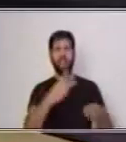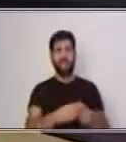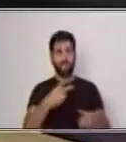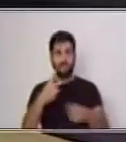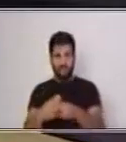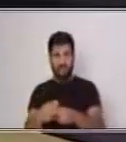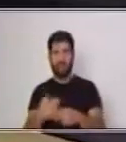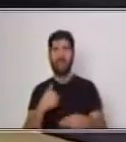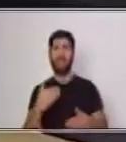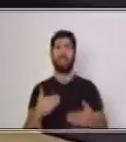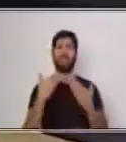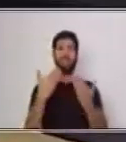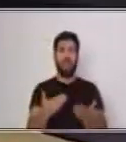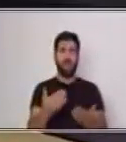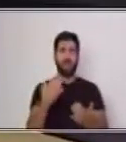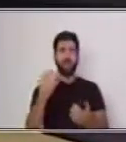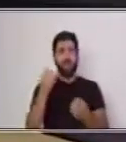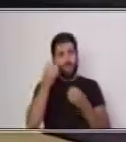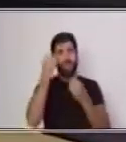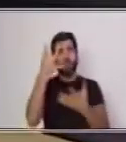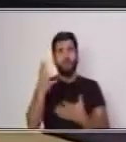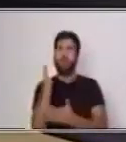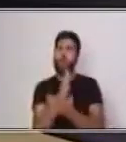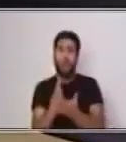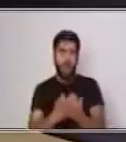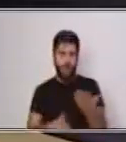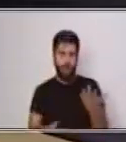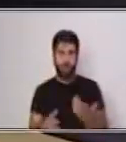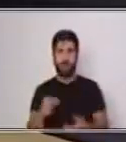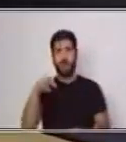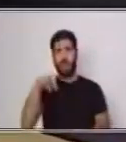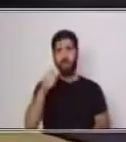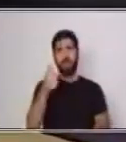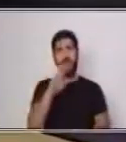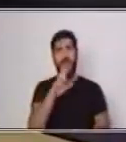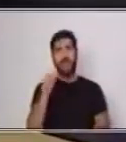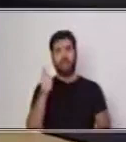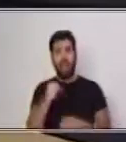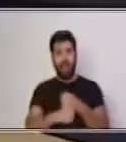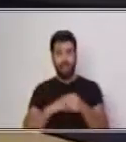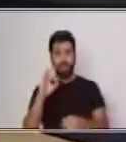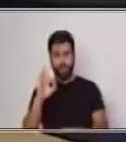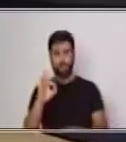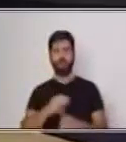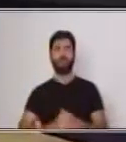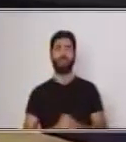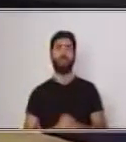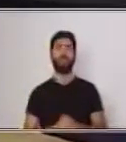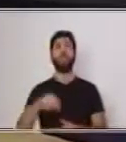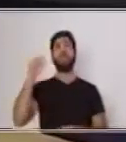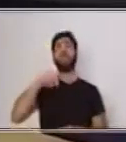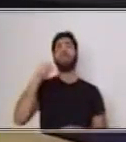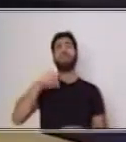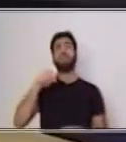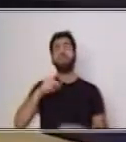una información acerca de algo. Estas ideas o estas frases van a estar